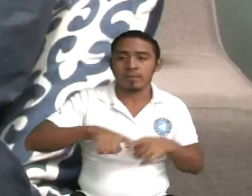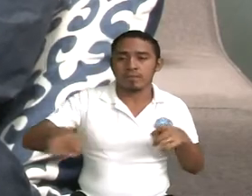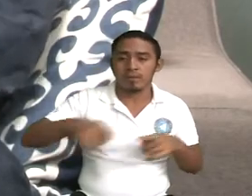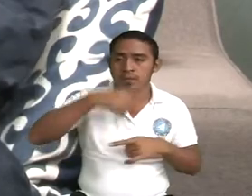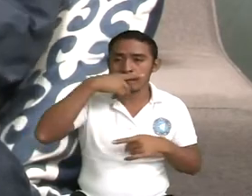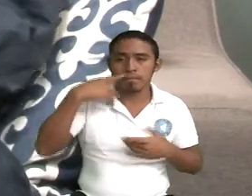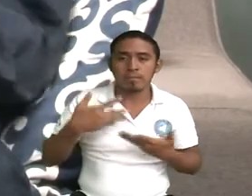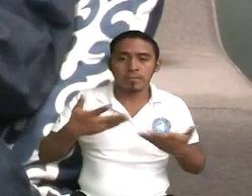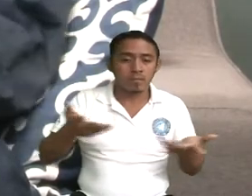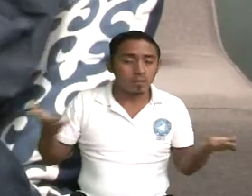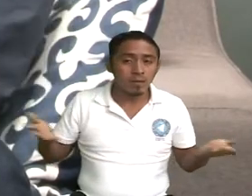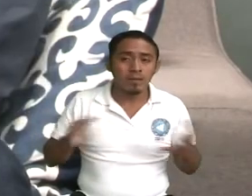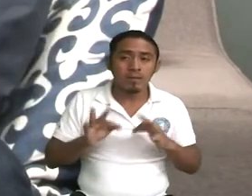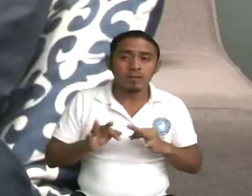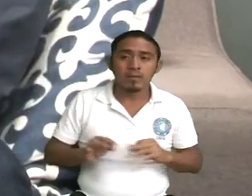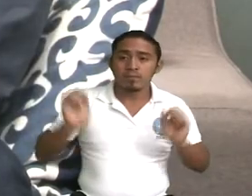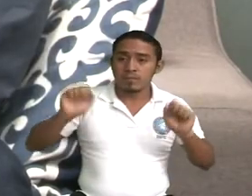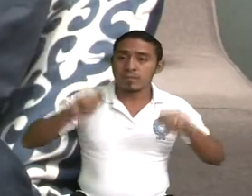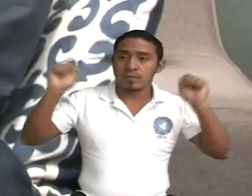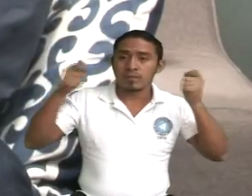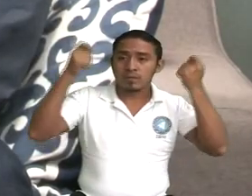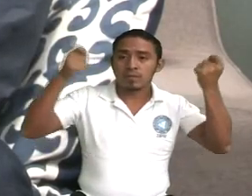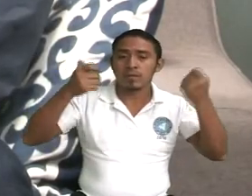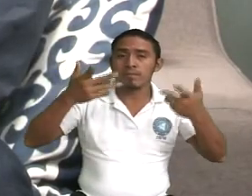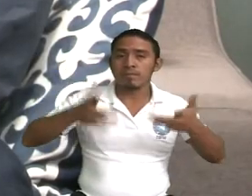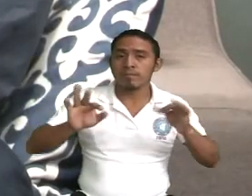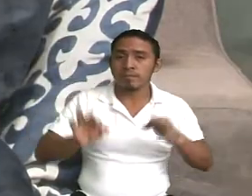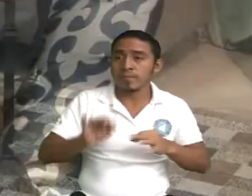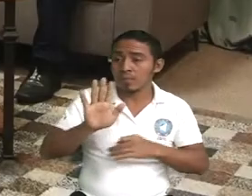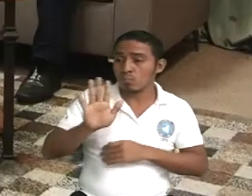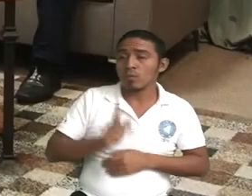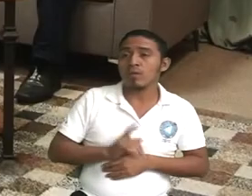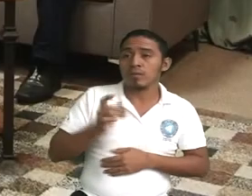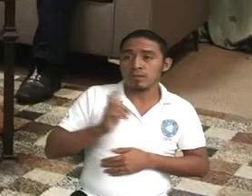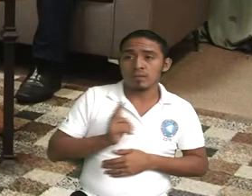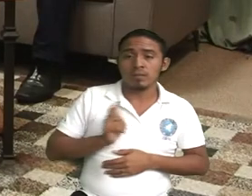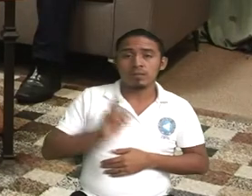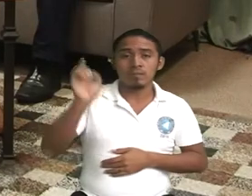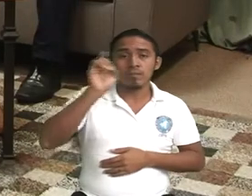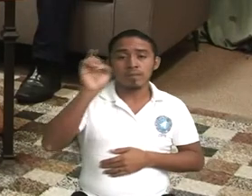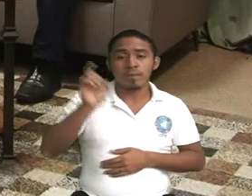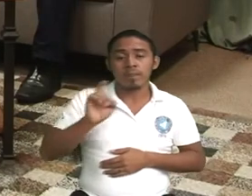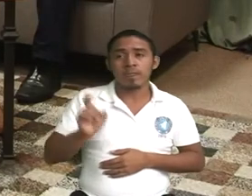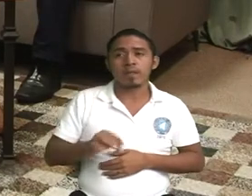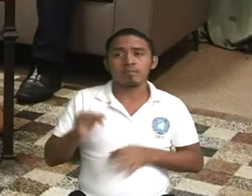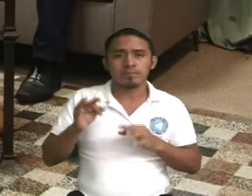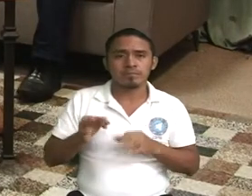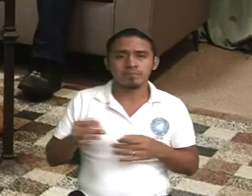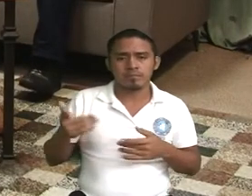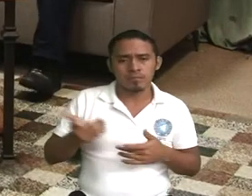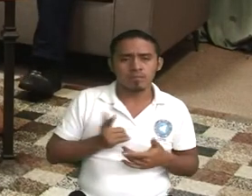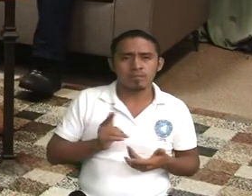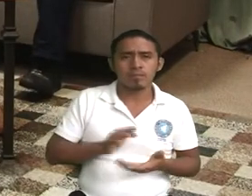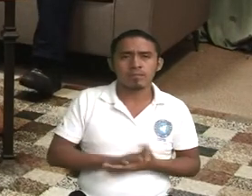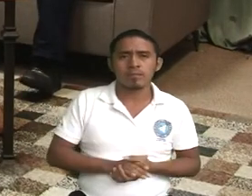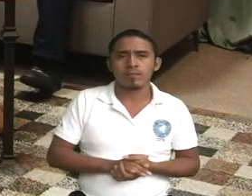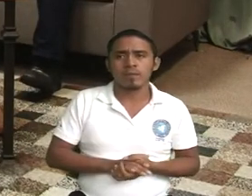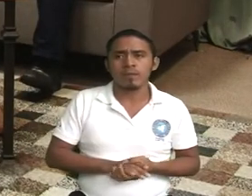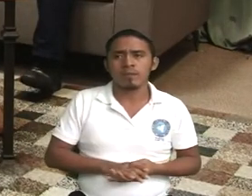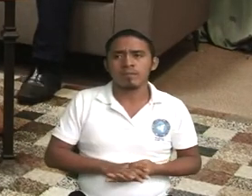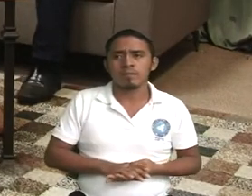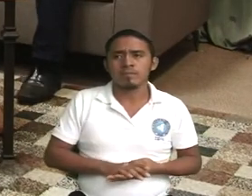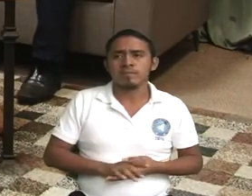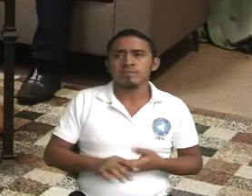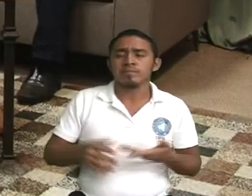junio y se puedan celebrar. Y que además van a estar temporada. Disponibles en su página web, ¿no? Una página web bastante. Así es. Ágil y dinámica.